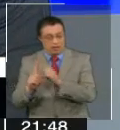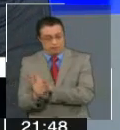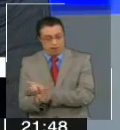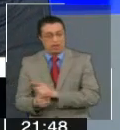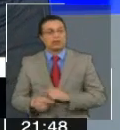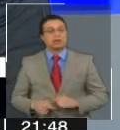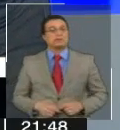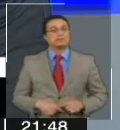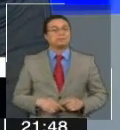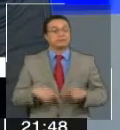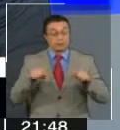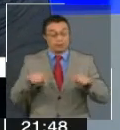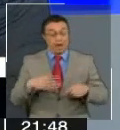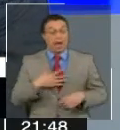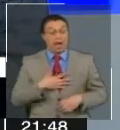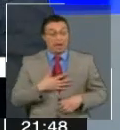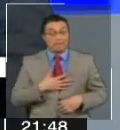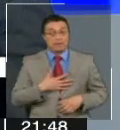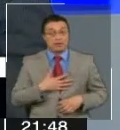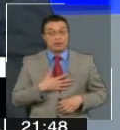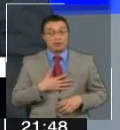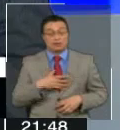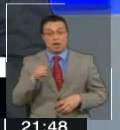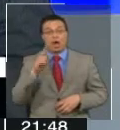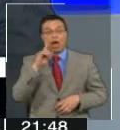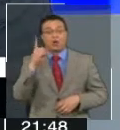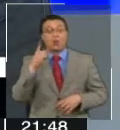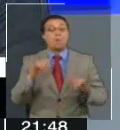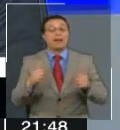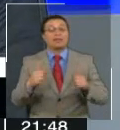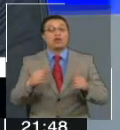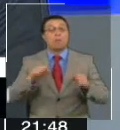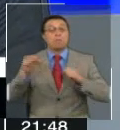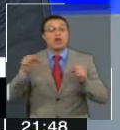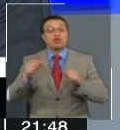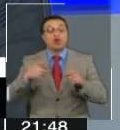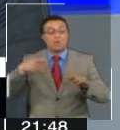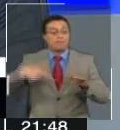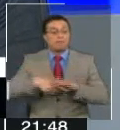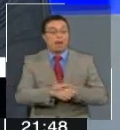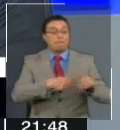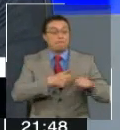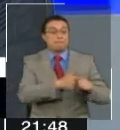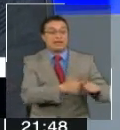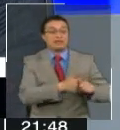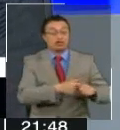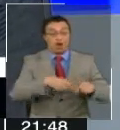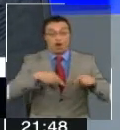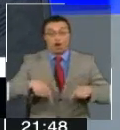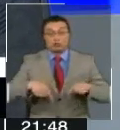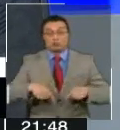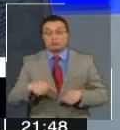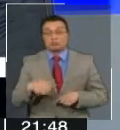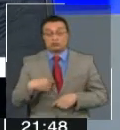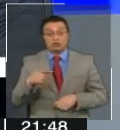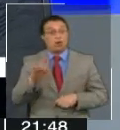se me da la impresión... ¿Hay algún partido político presionando específicamente en Contraloría hoy?